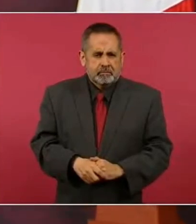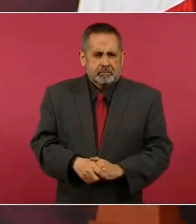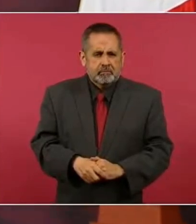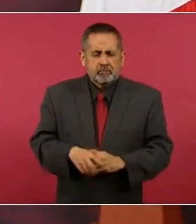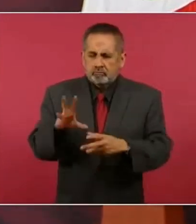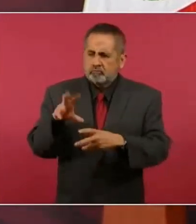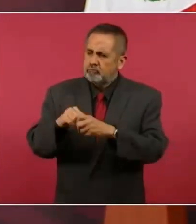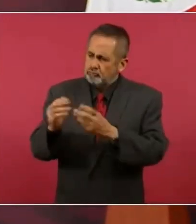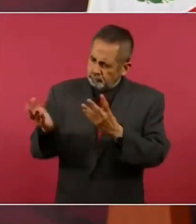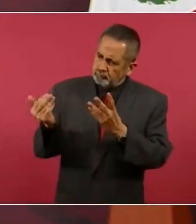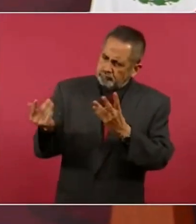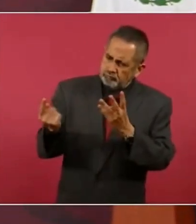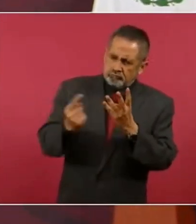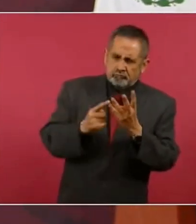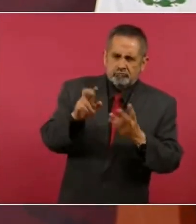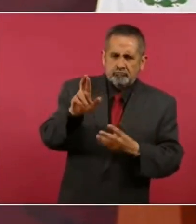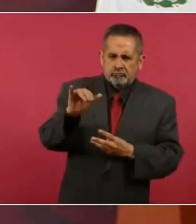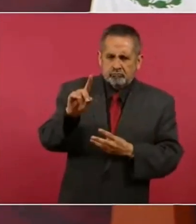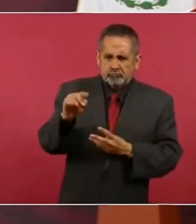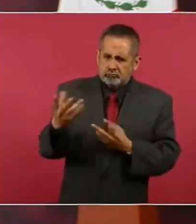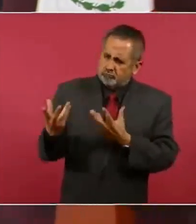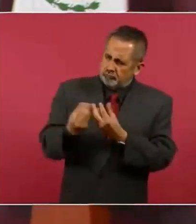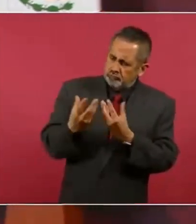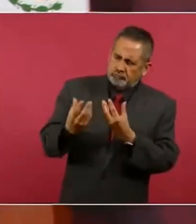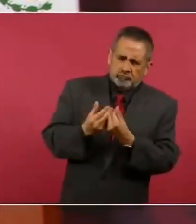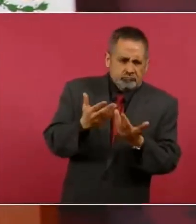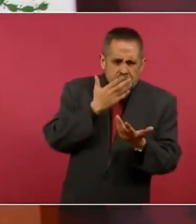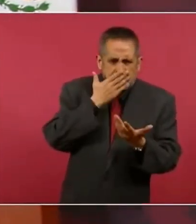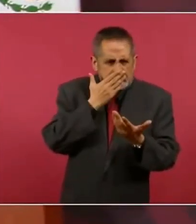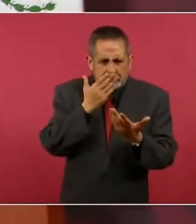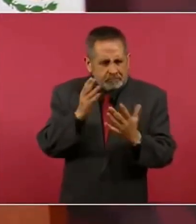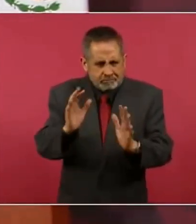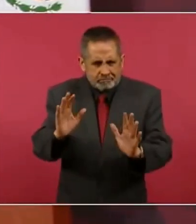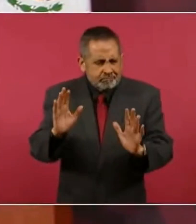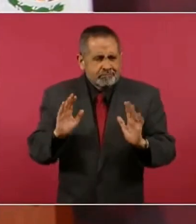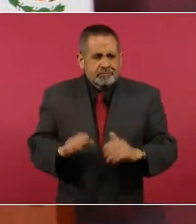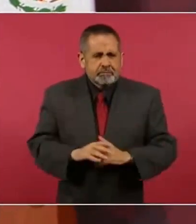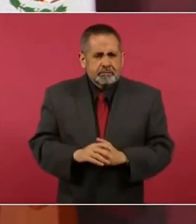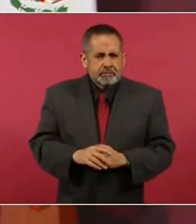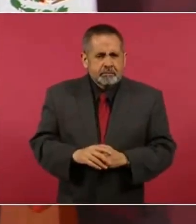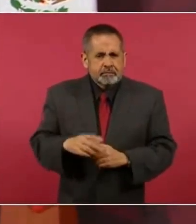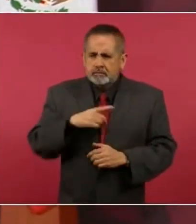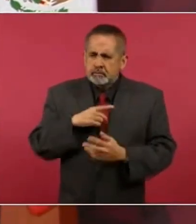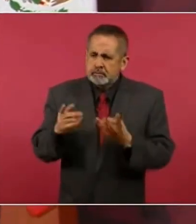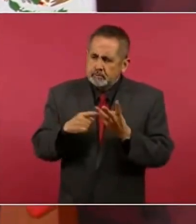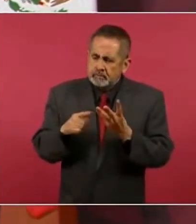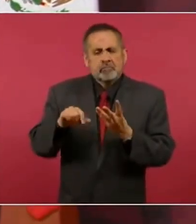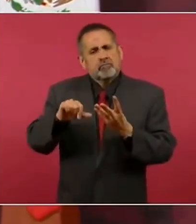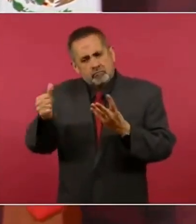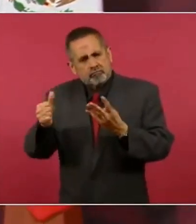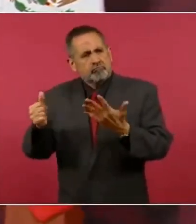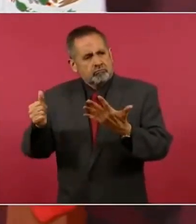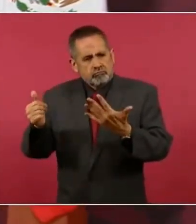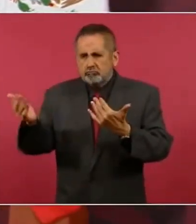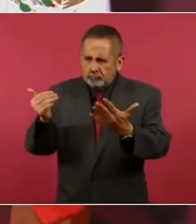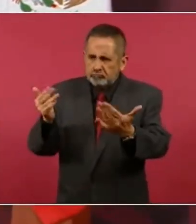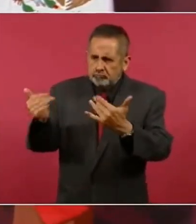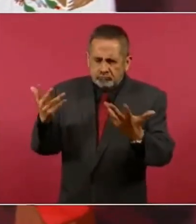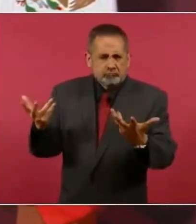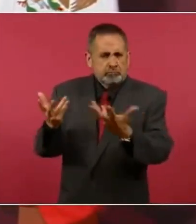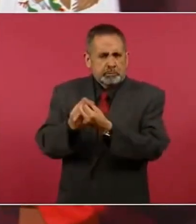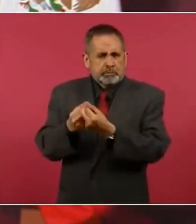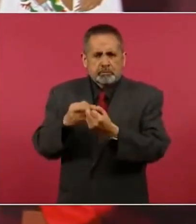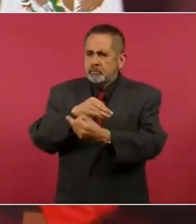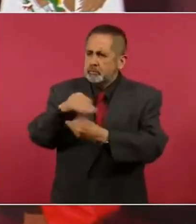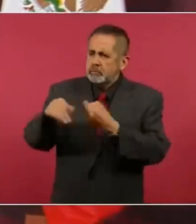están incluyendo a Ricardo Monreal y deben de incluirse a otros y